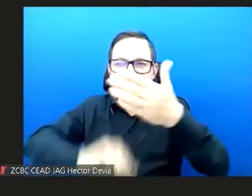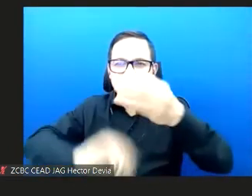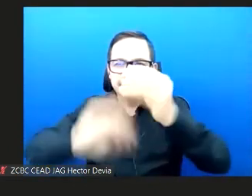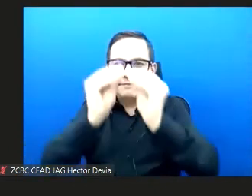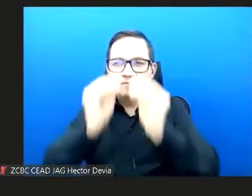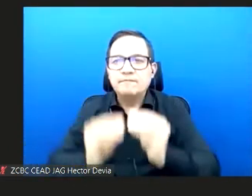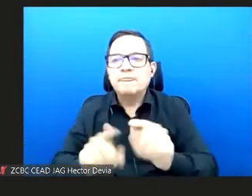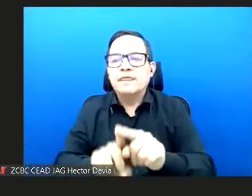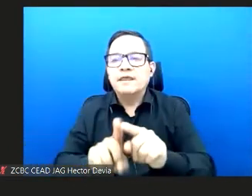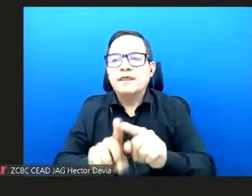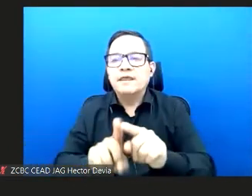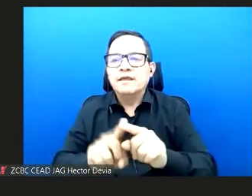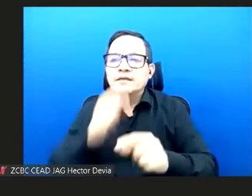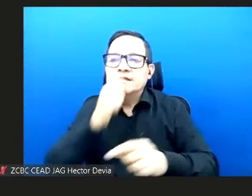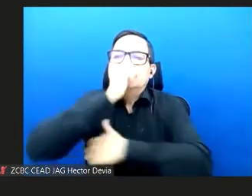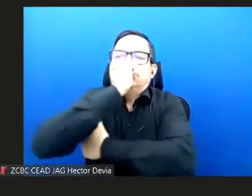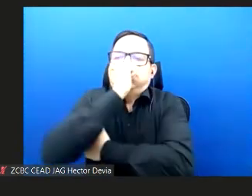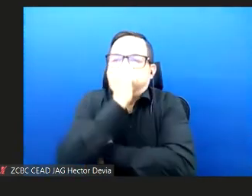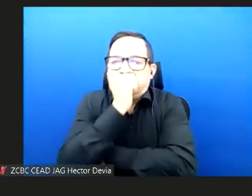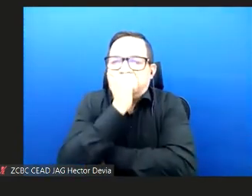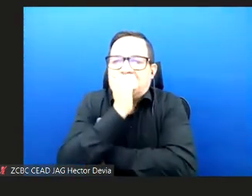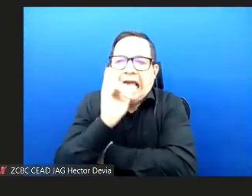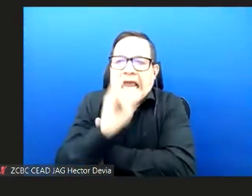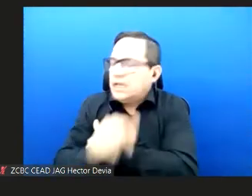una lectura de este ejercicio.